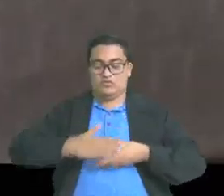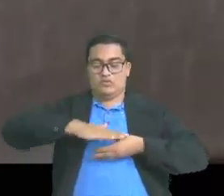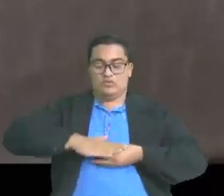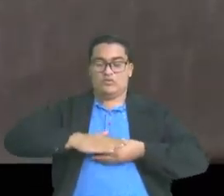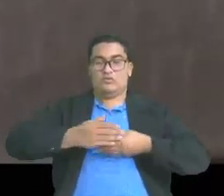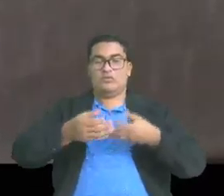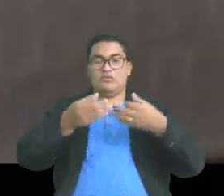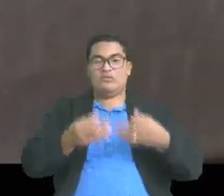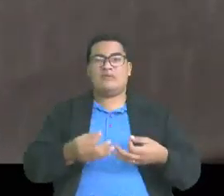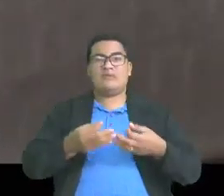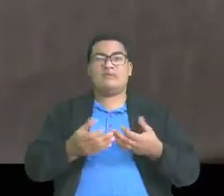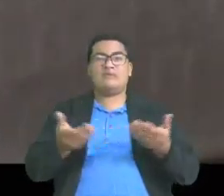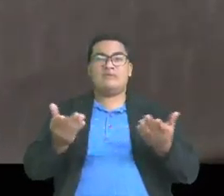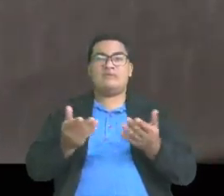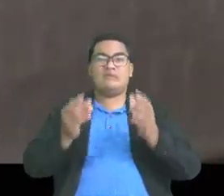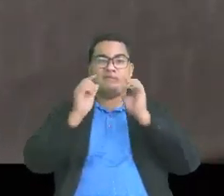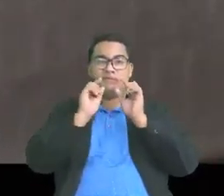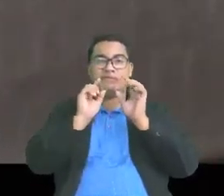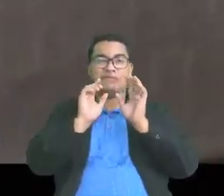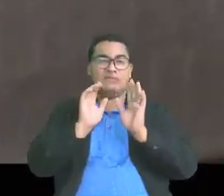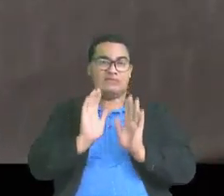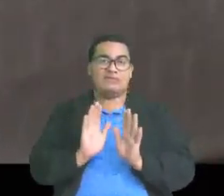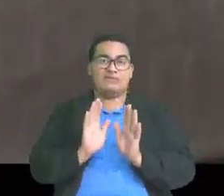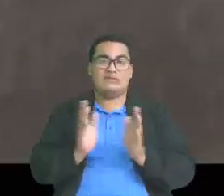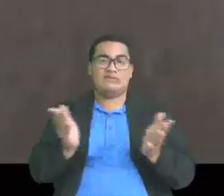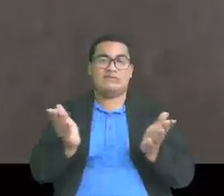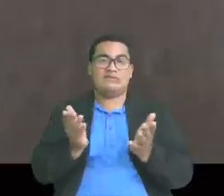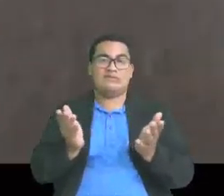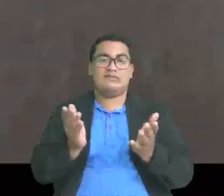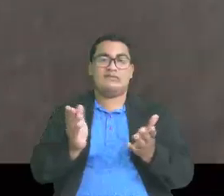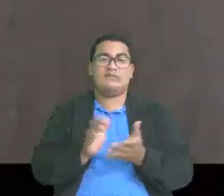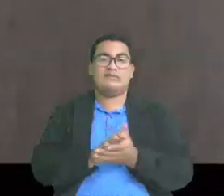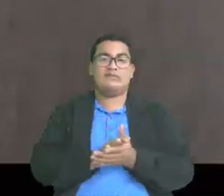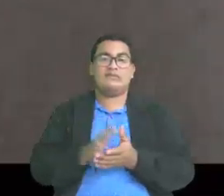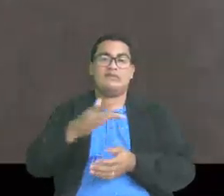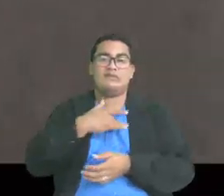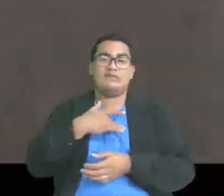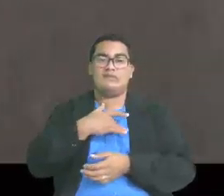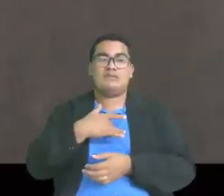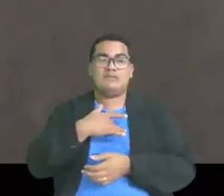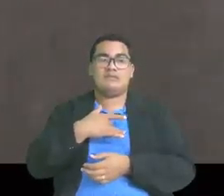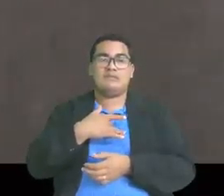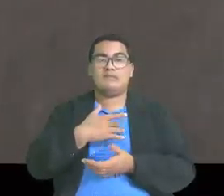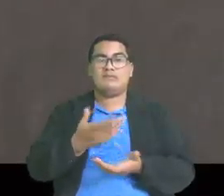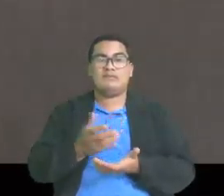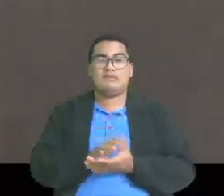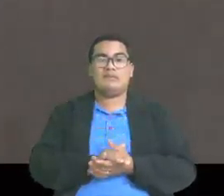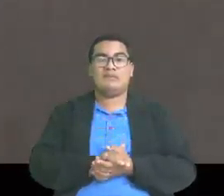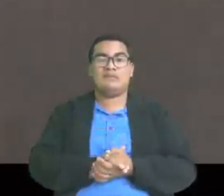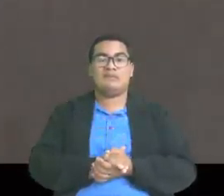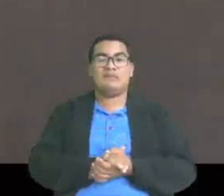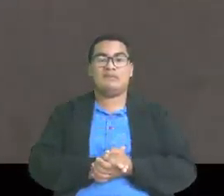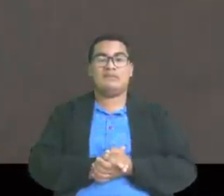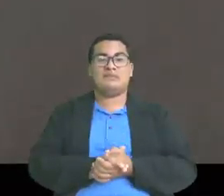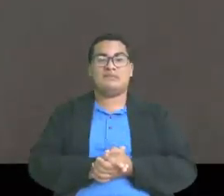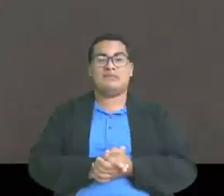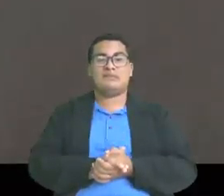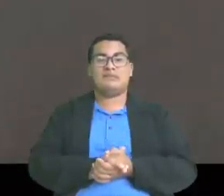va a persistir, significa que ya no va a resolver por sí sola. Entonces, ahí sí necesita que nosotros le ayudemos. Así es.